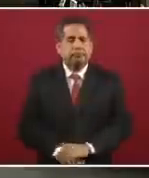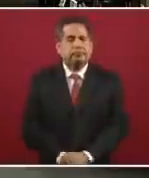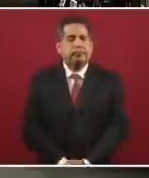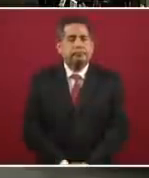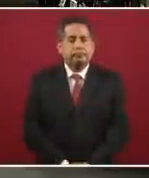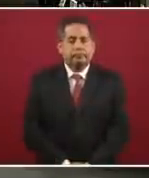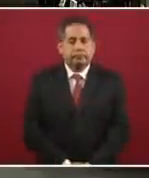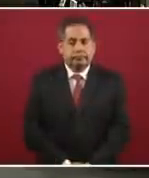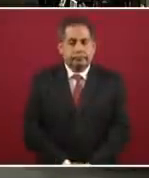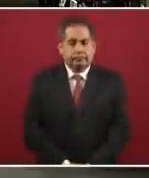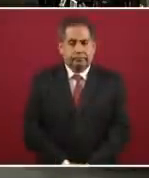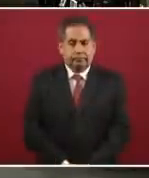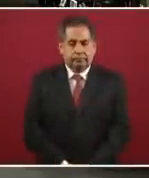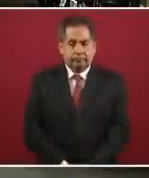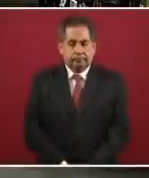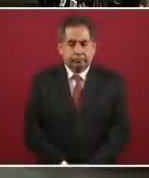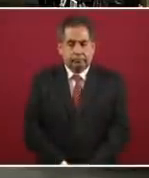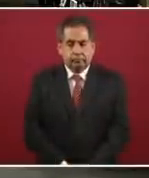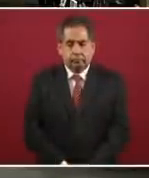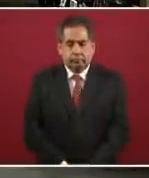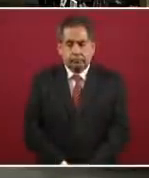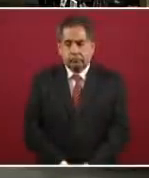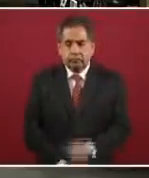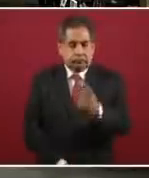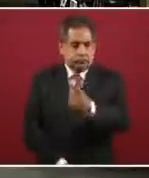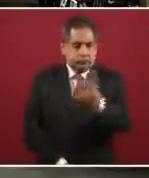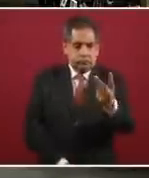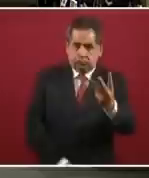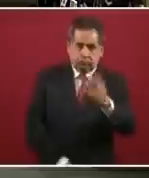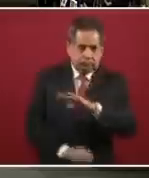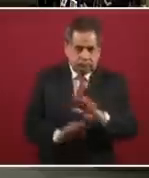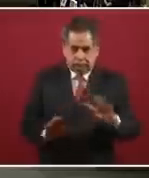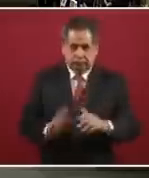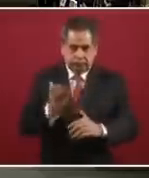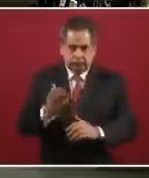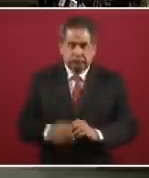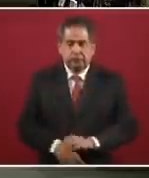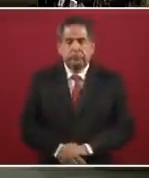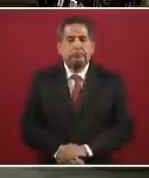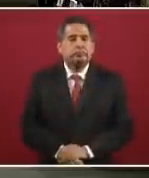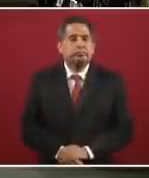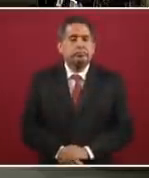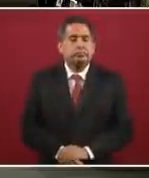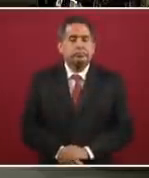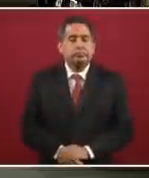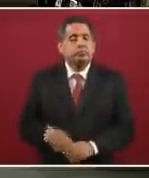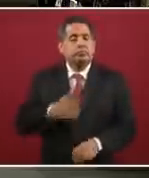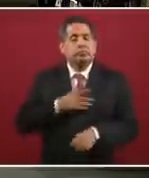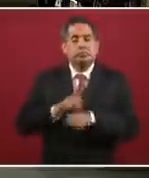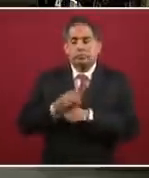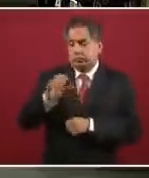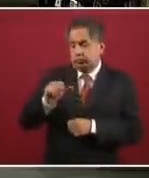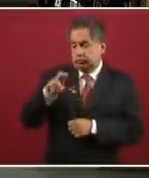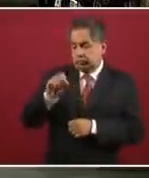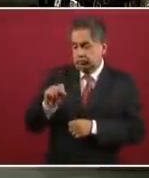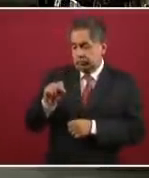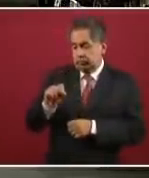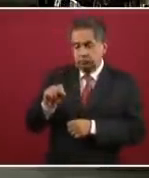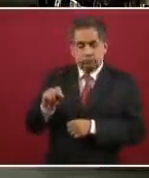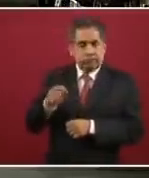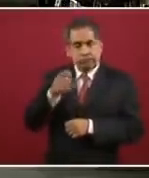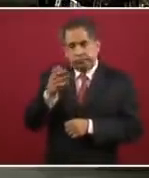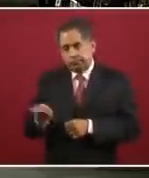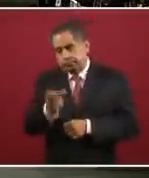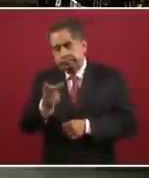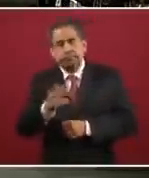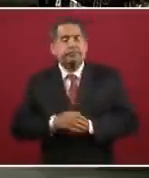¿Usted? Si les parece, tomamos tres más. Ok. Sí. Sí, buen día. Carlos Guzmán, de ABA Noticias. Con respecto a los mexicanos,